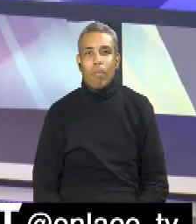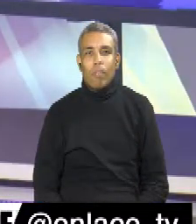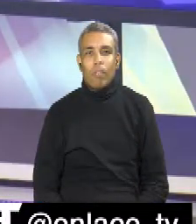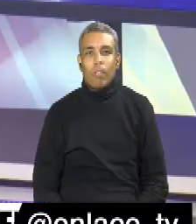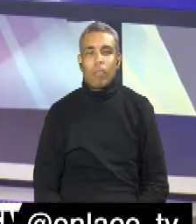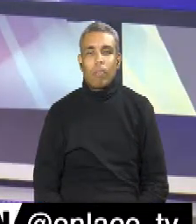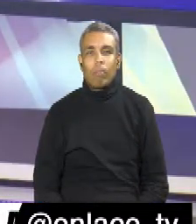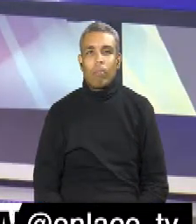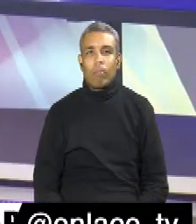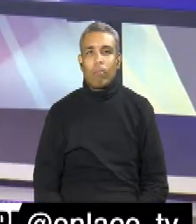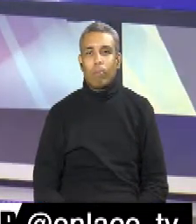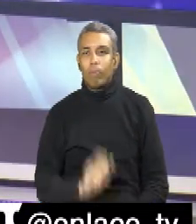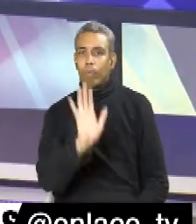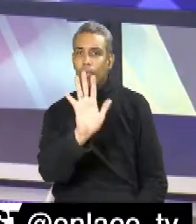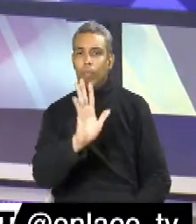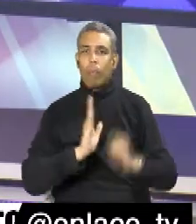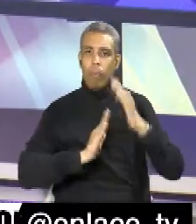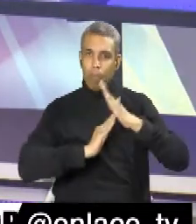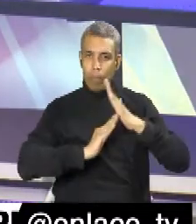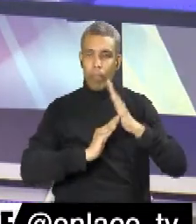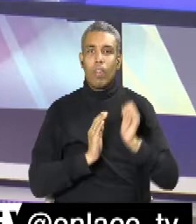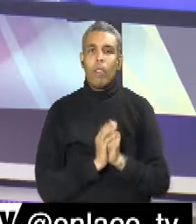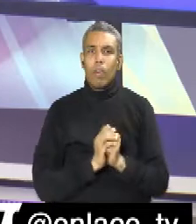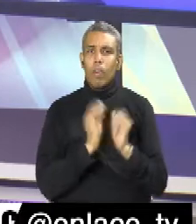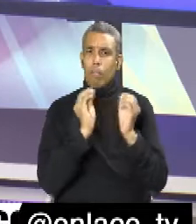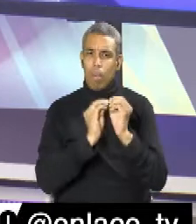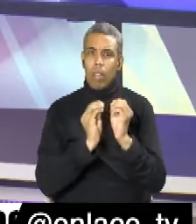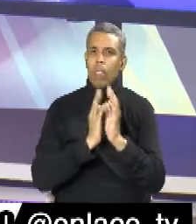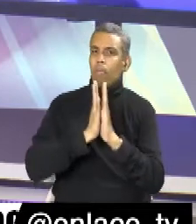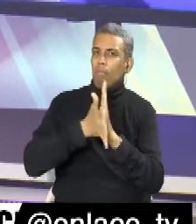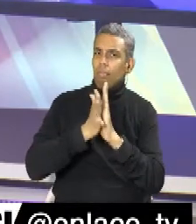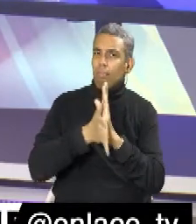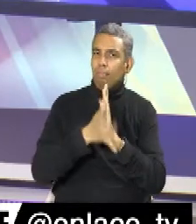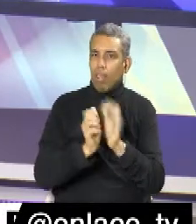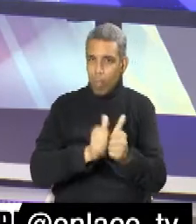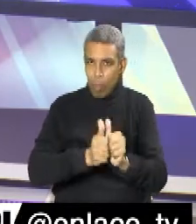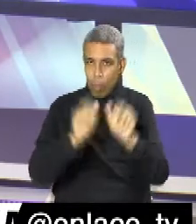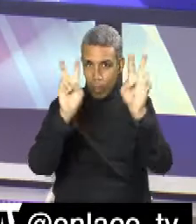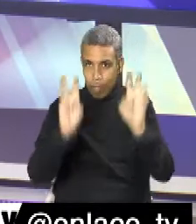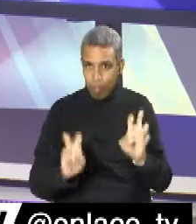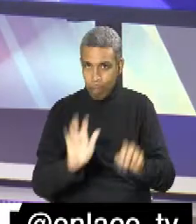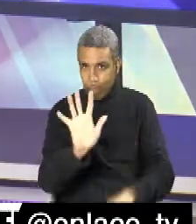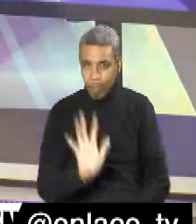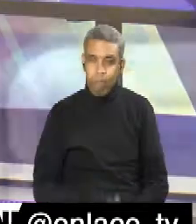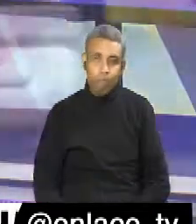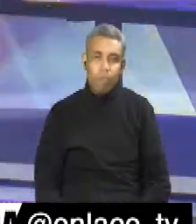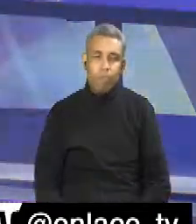Es momento de una segunda pausa en Enlace Noticias. Al volver los esperamos con la información deportiva.